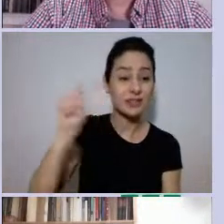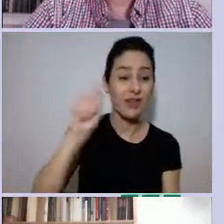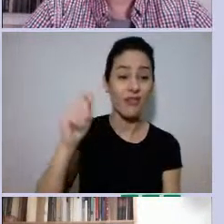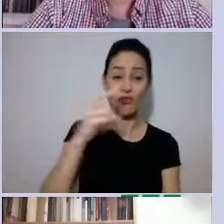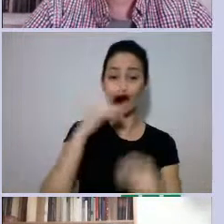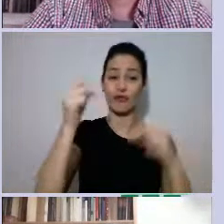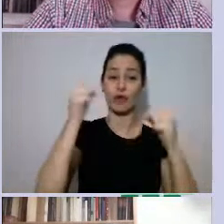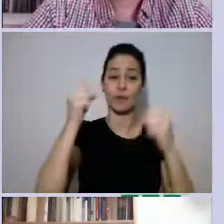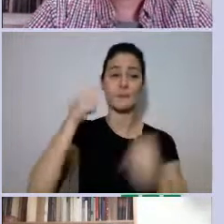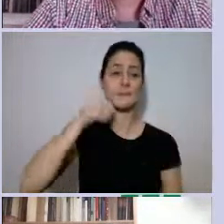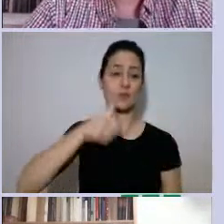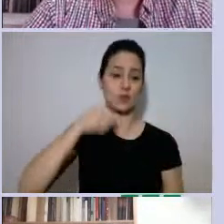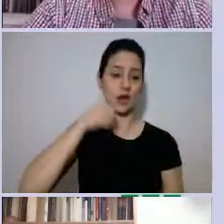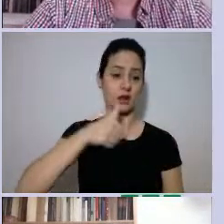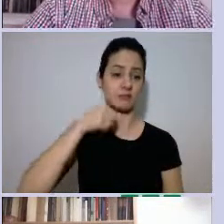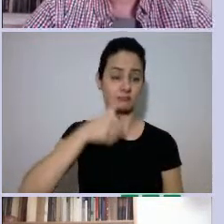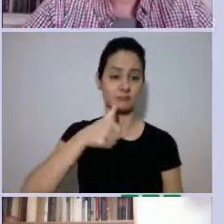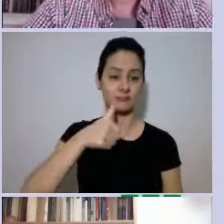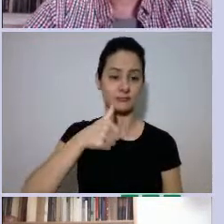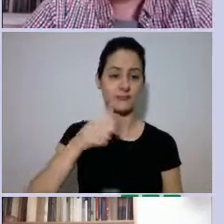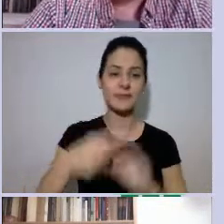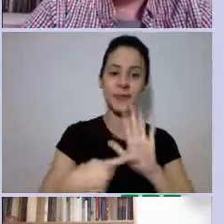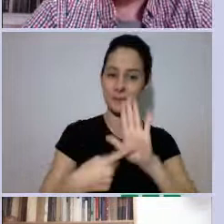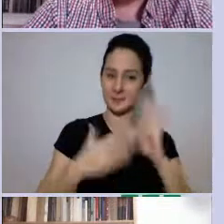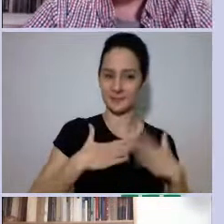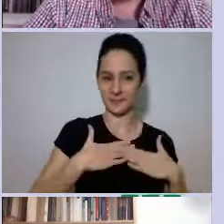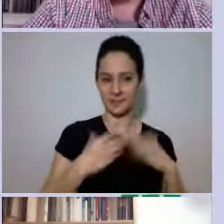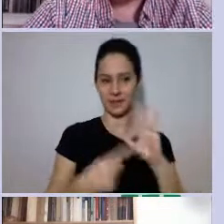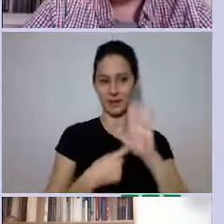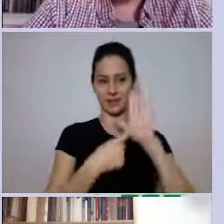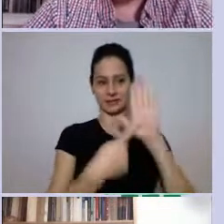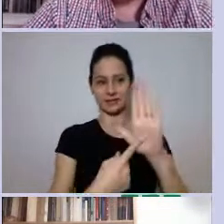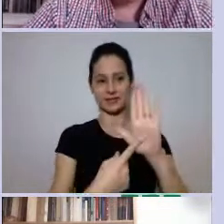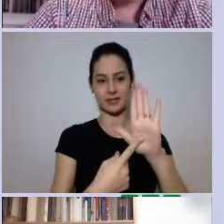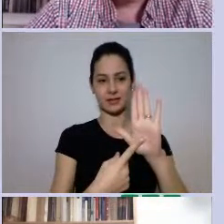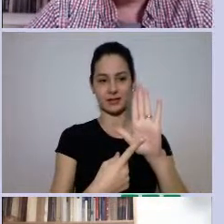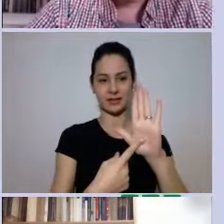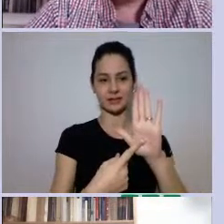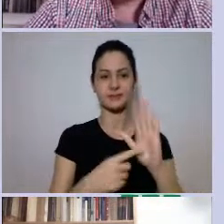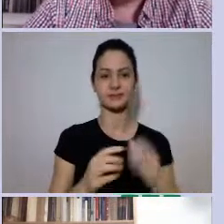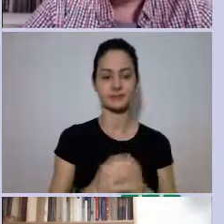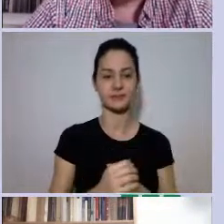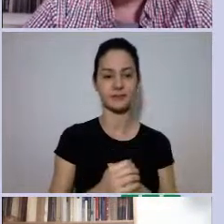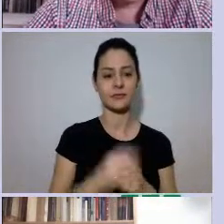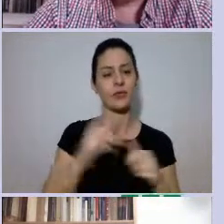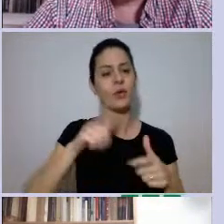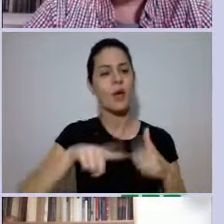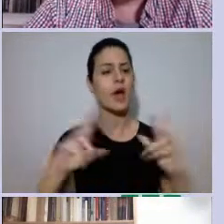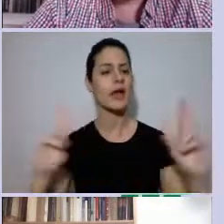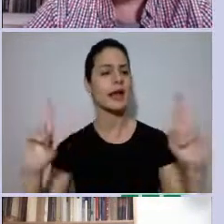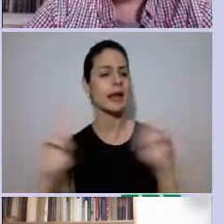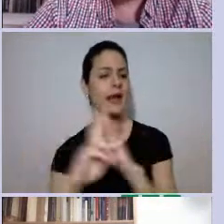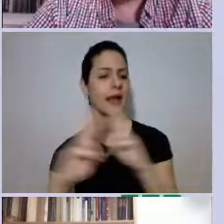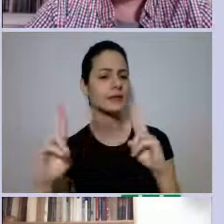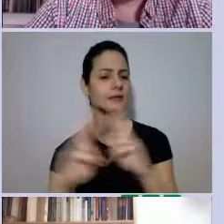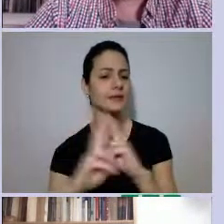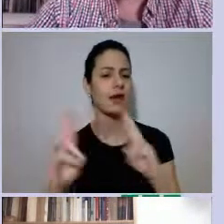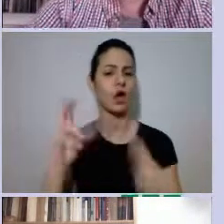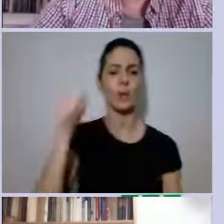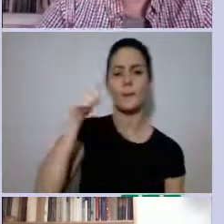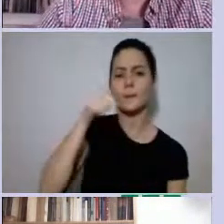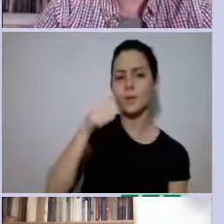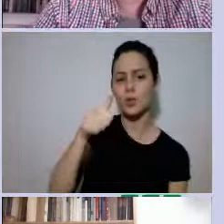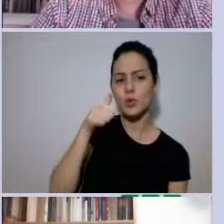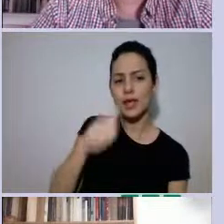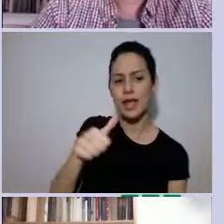mujeres. Mi presentación va a problematizar esto. ¿Qué relaciones tienen las mujeres y